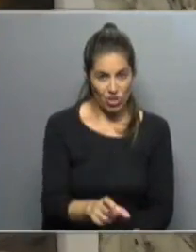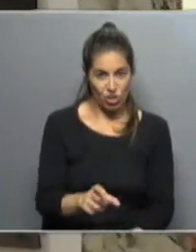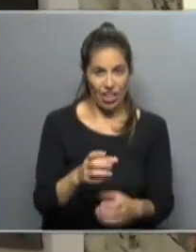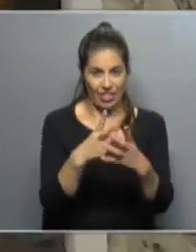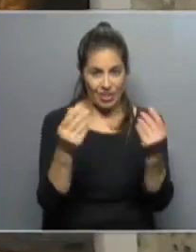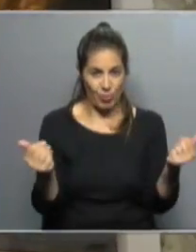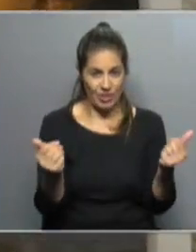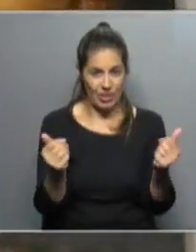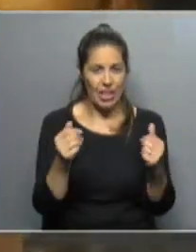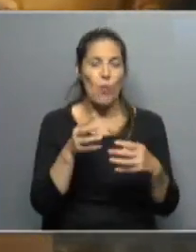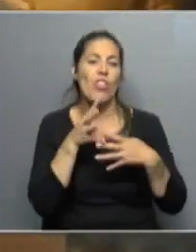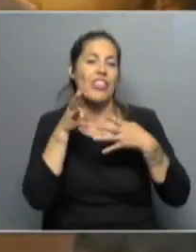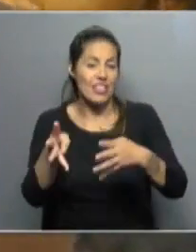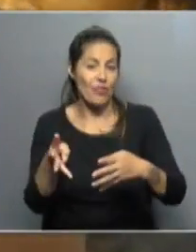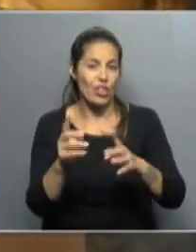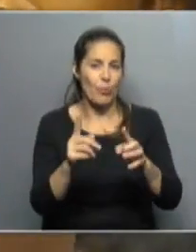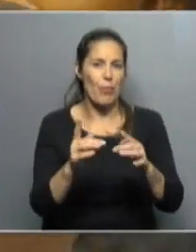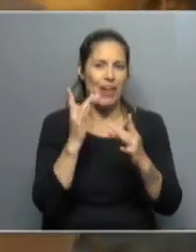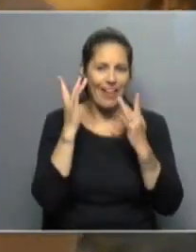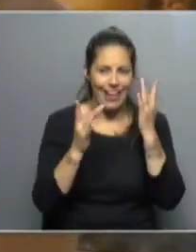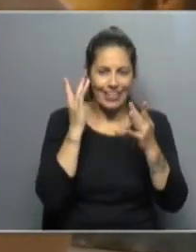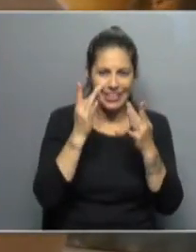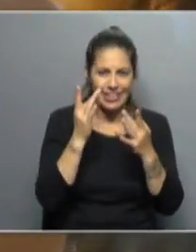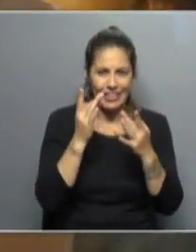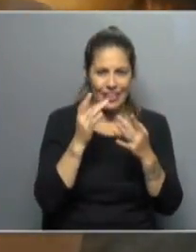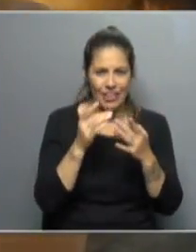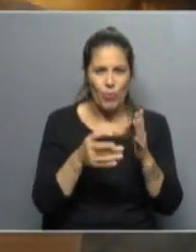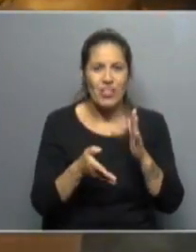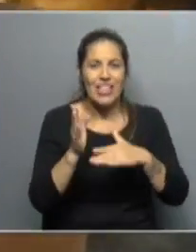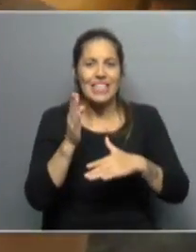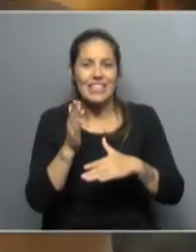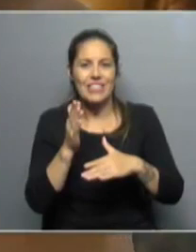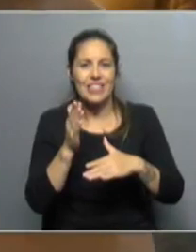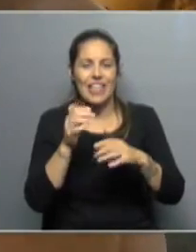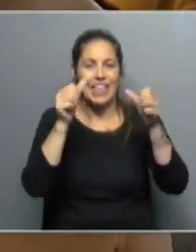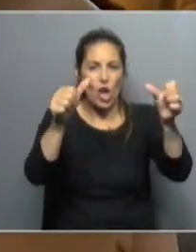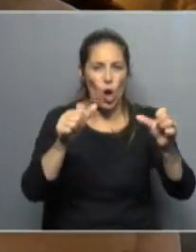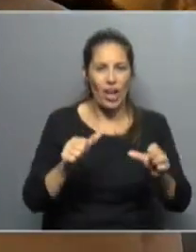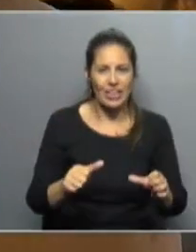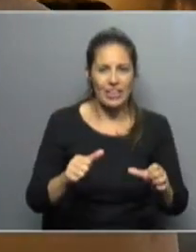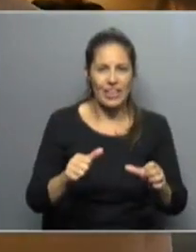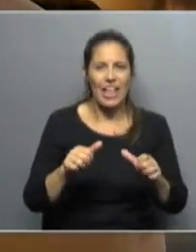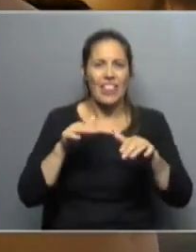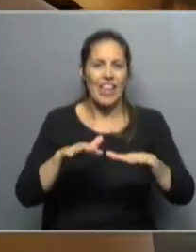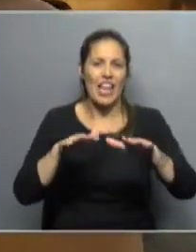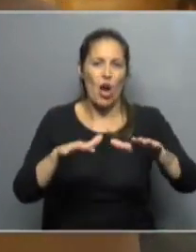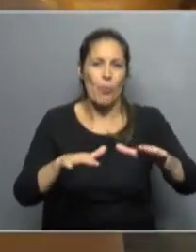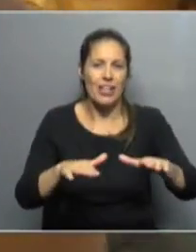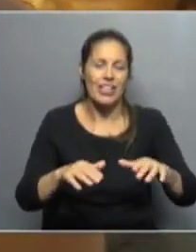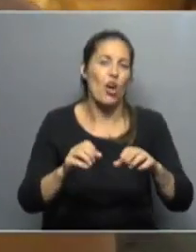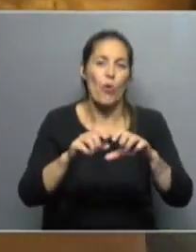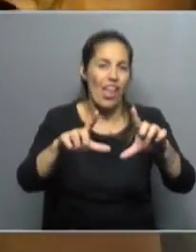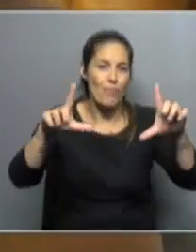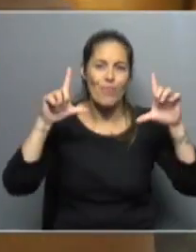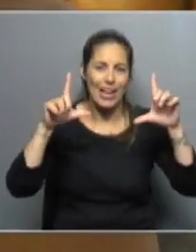poco, y también es un desafío para el artista, pienso, salirse un poco de lo que son los carteles de la marcha, que es la imagen colectiva que